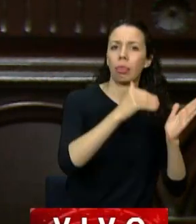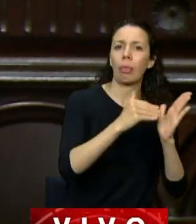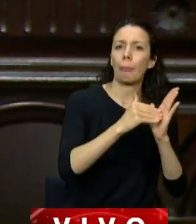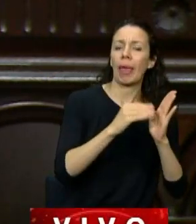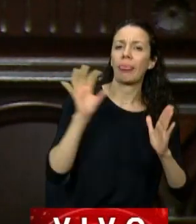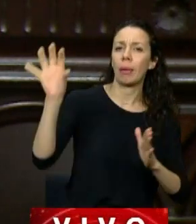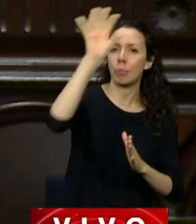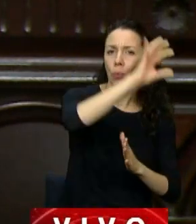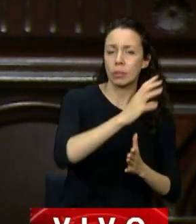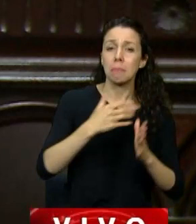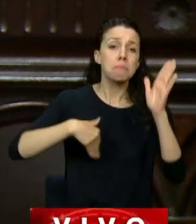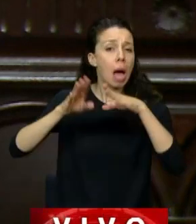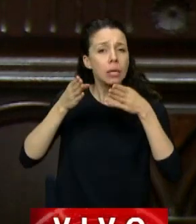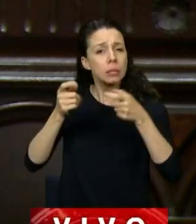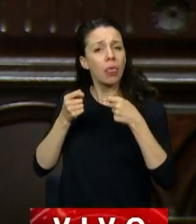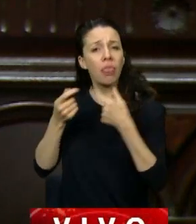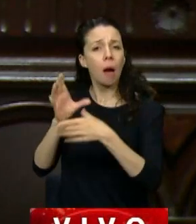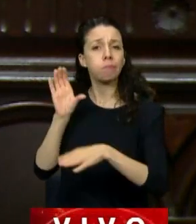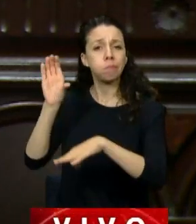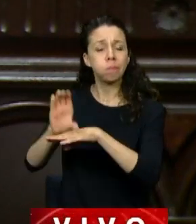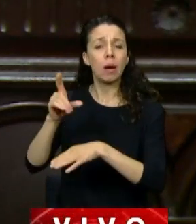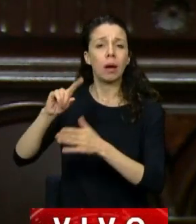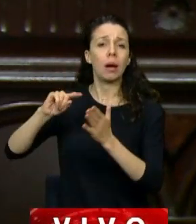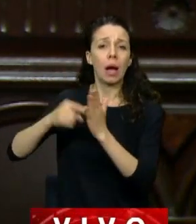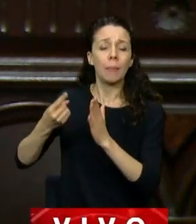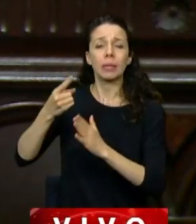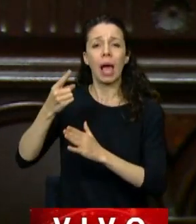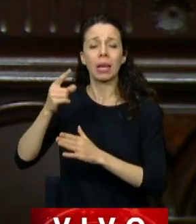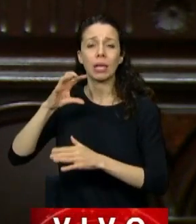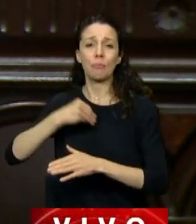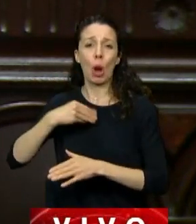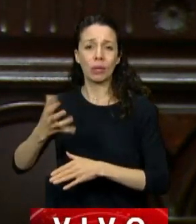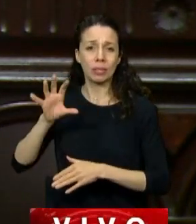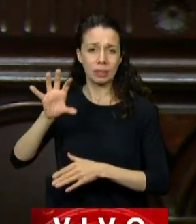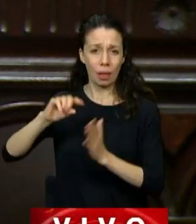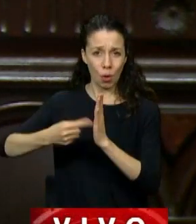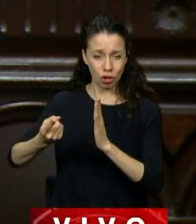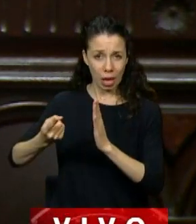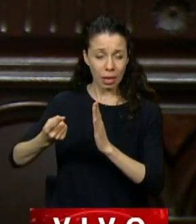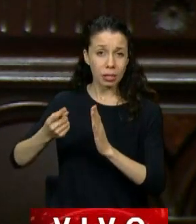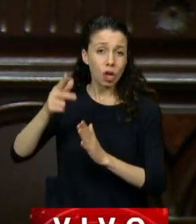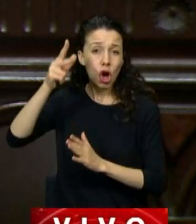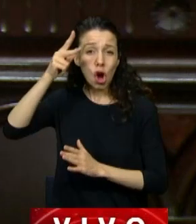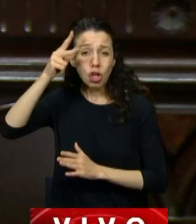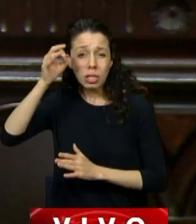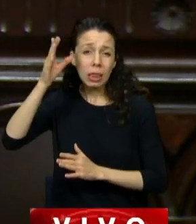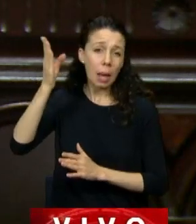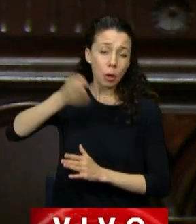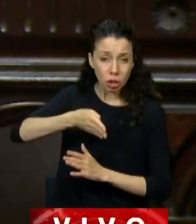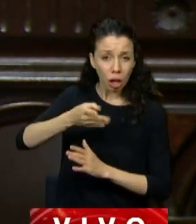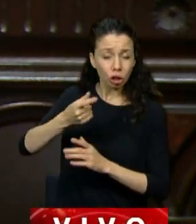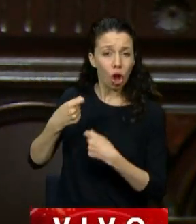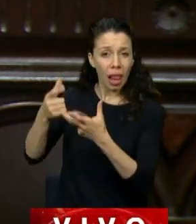que se concentran en el AMBA. Estamos hablando del 80 al 85% de los recursos de subsidio que